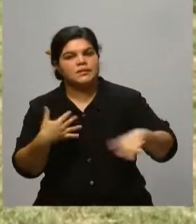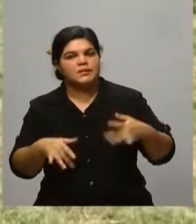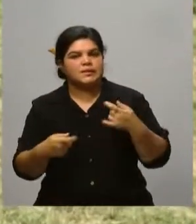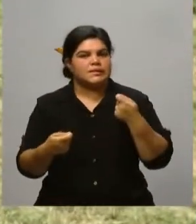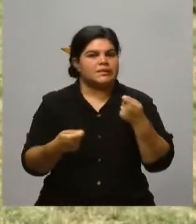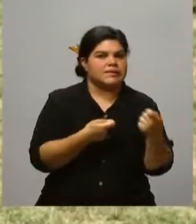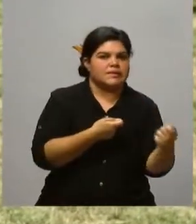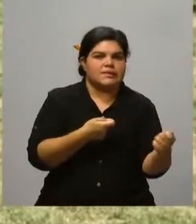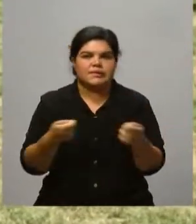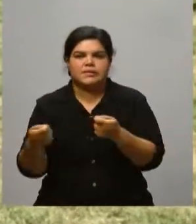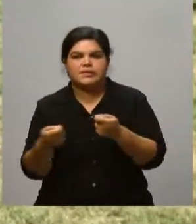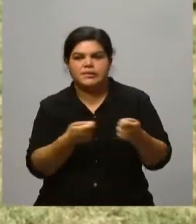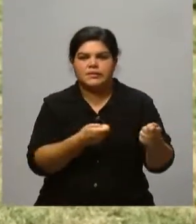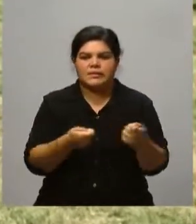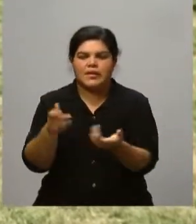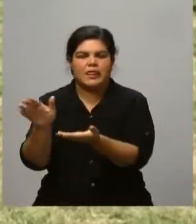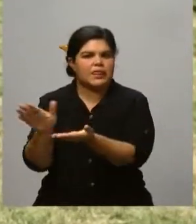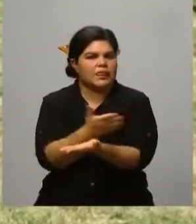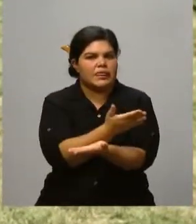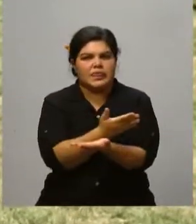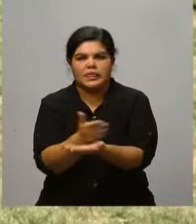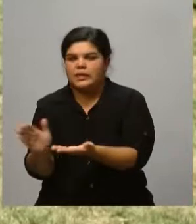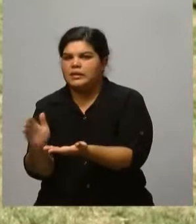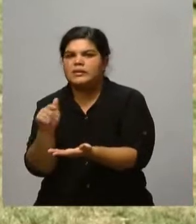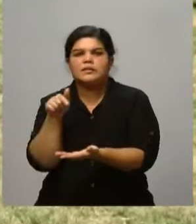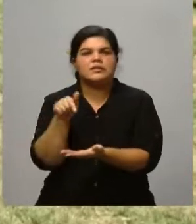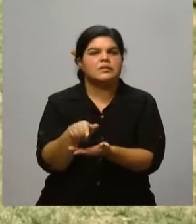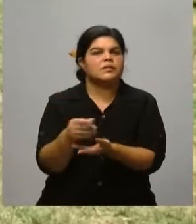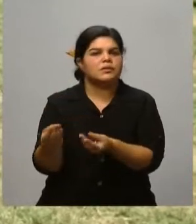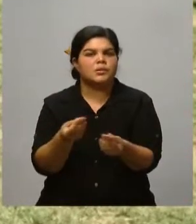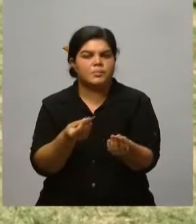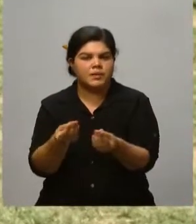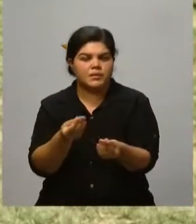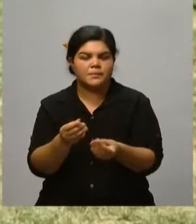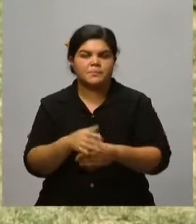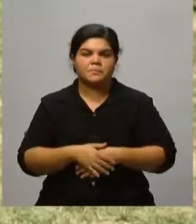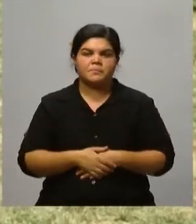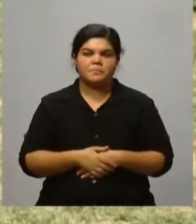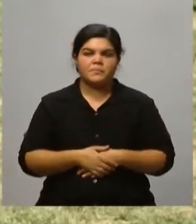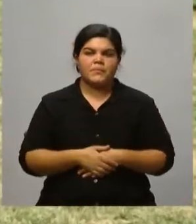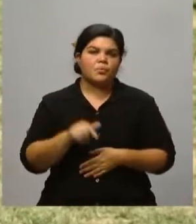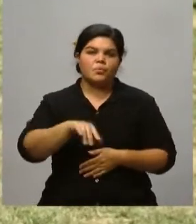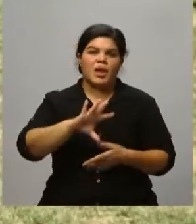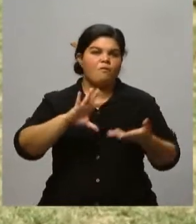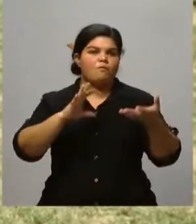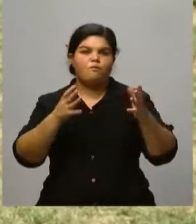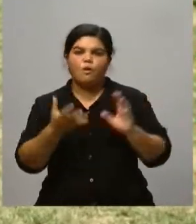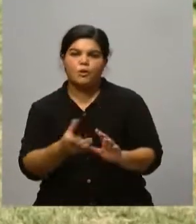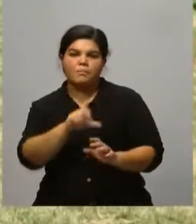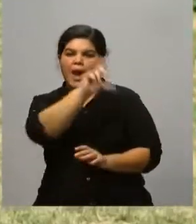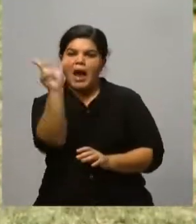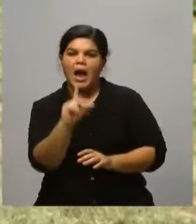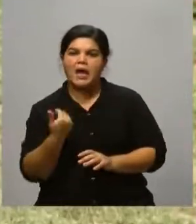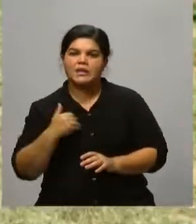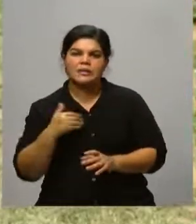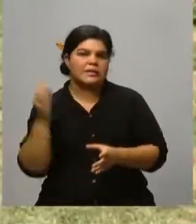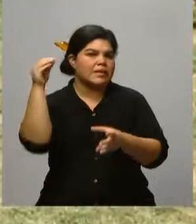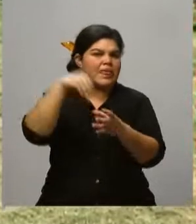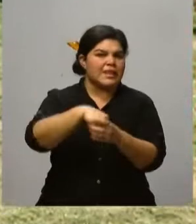no tiene una figura muy positiva. Creo que lo que deberían analizar es hacer este tipo de encuestas o este tipo de análisis de